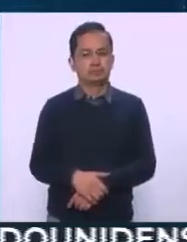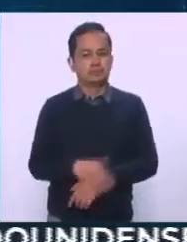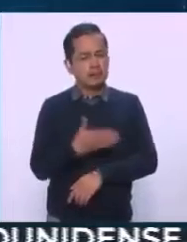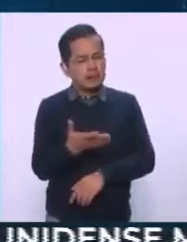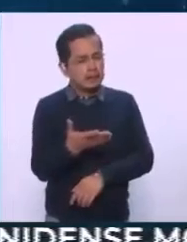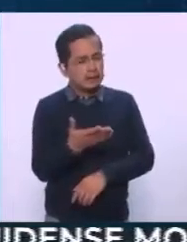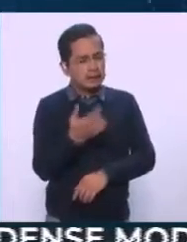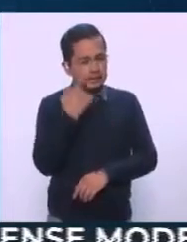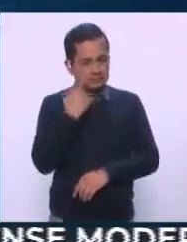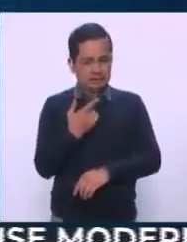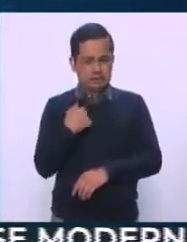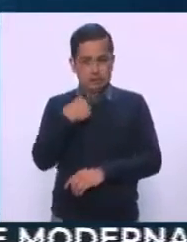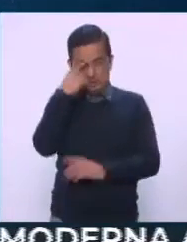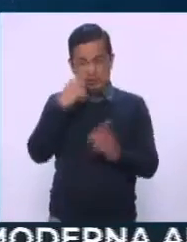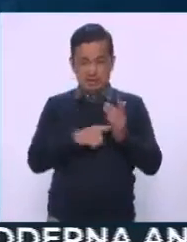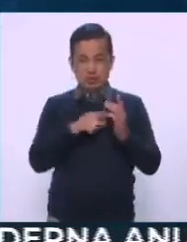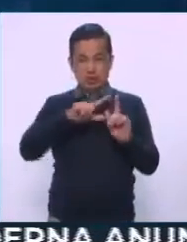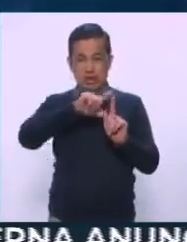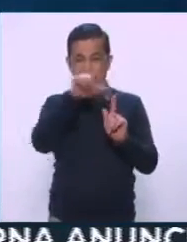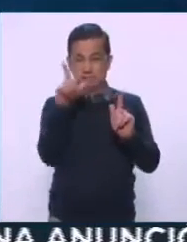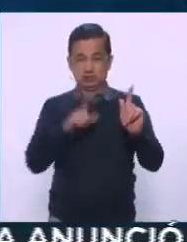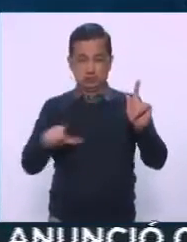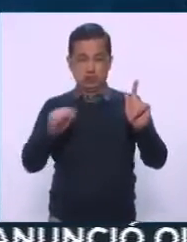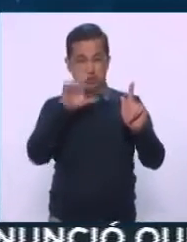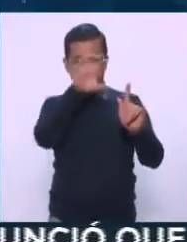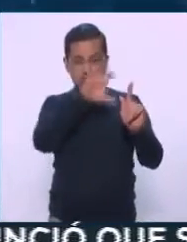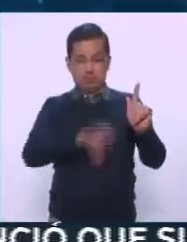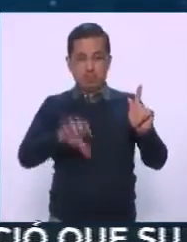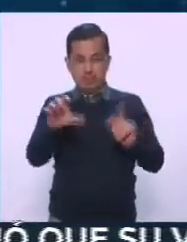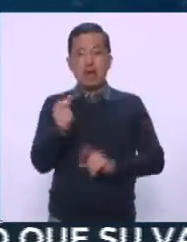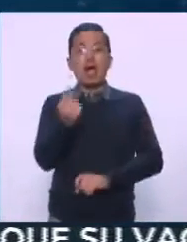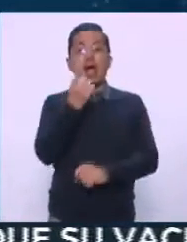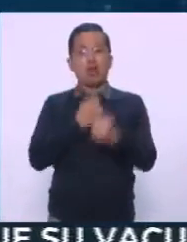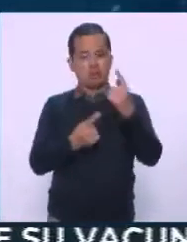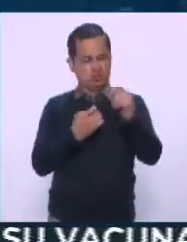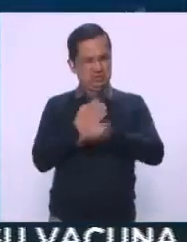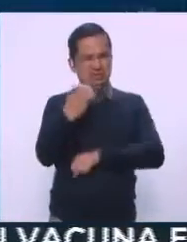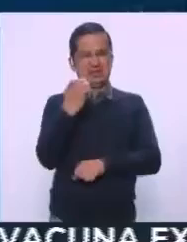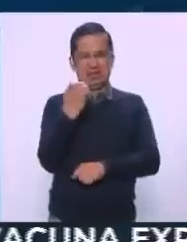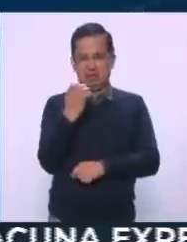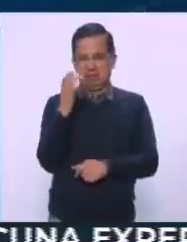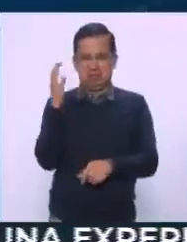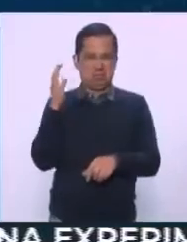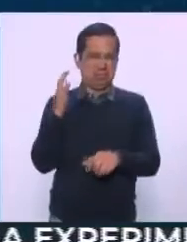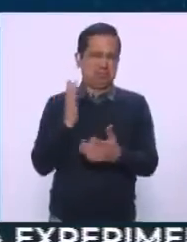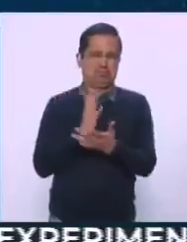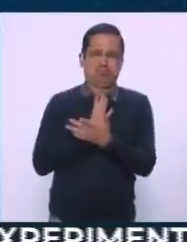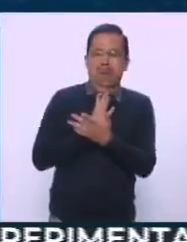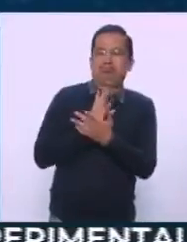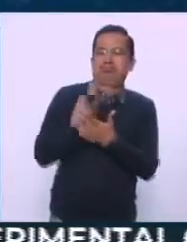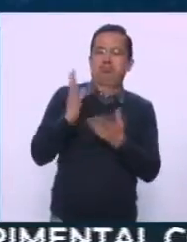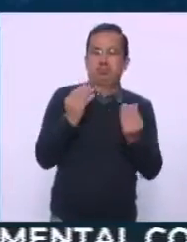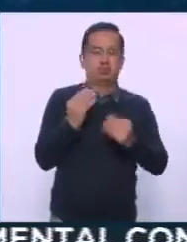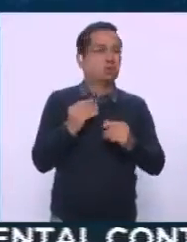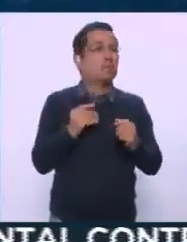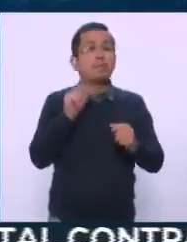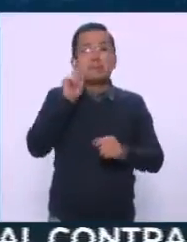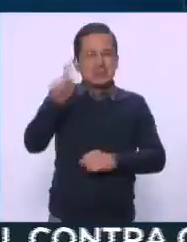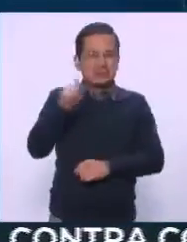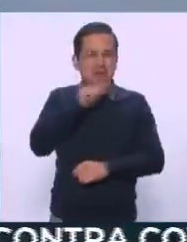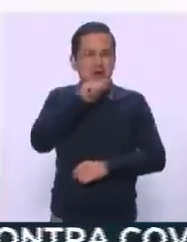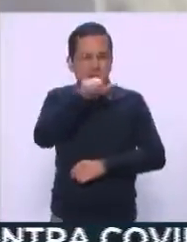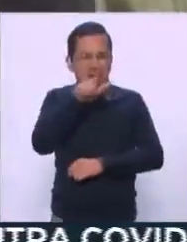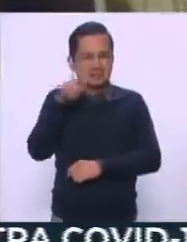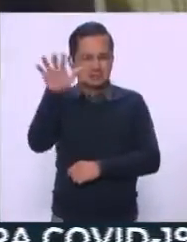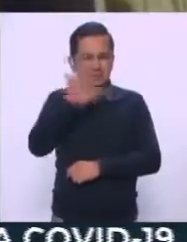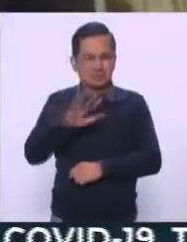Creo que hay algunos estados que están exagerando, ¿no? O sea, creo que es el caso nuevamente de Jalisco. Digo, ya hemos visto que haya sido el comportamiento, pues